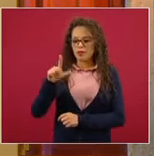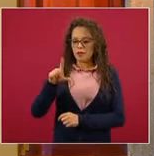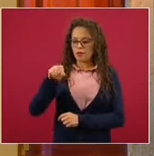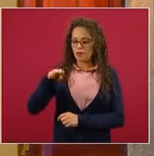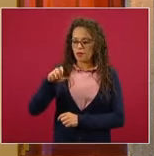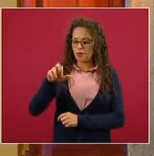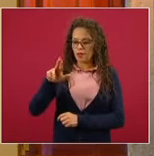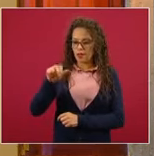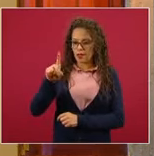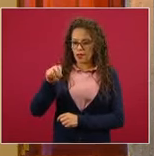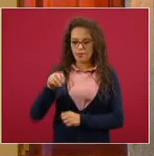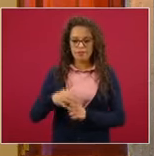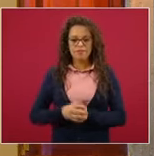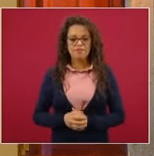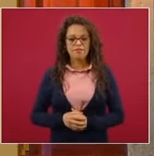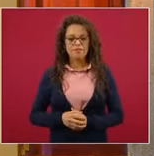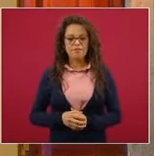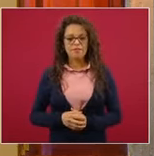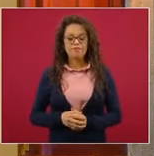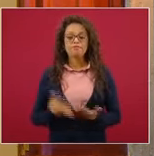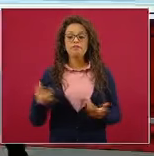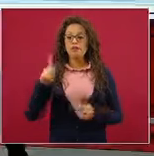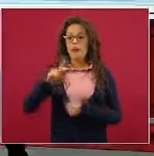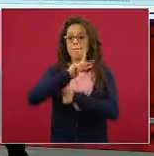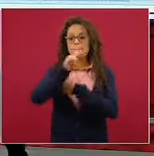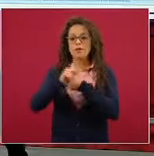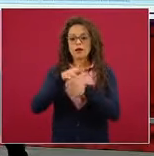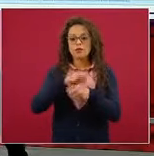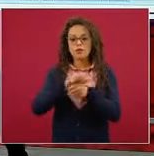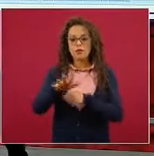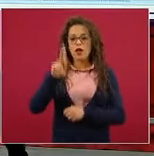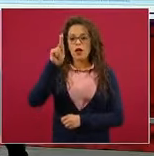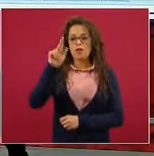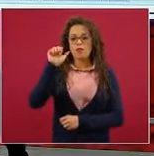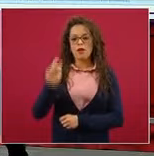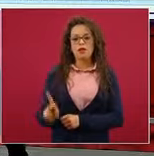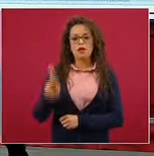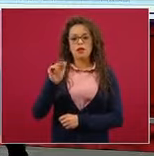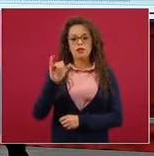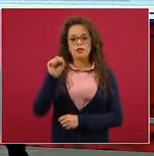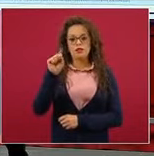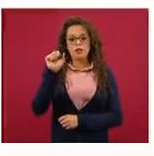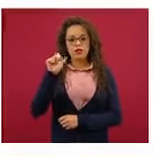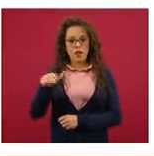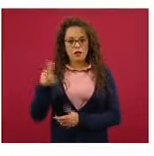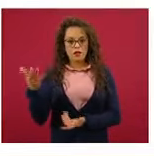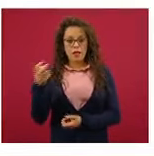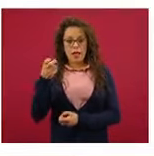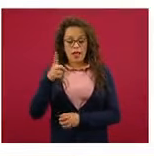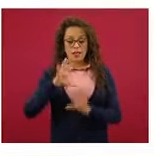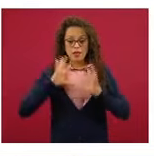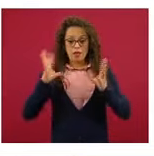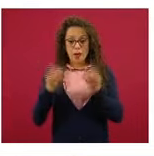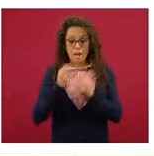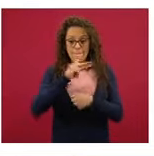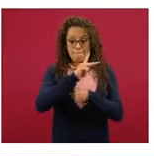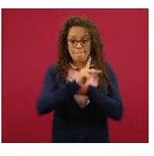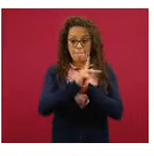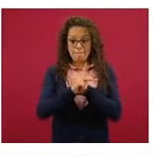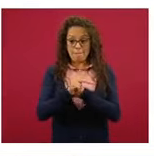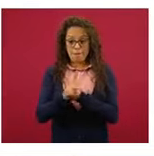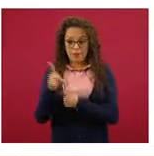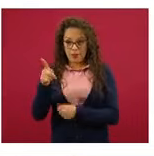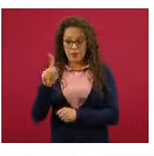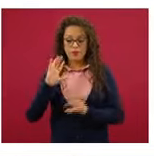Pakistán, una curva también muy similar. De hecho, estamos presentando los grupos de países que prácticamente contribuyeron a este